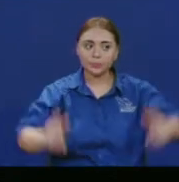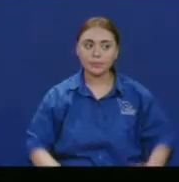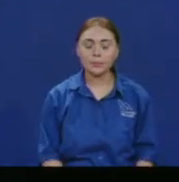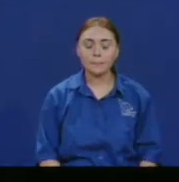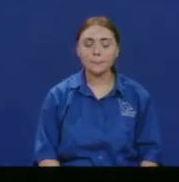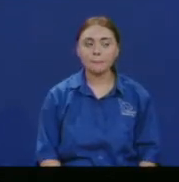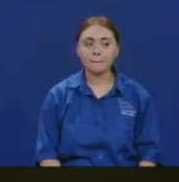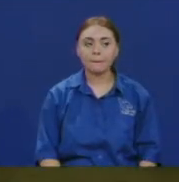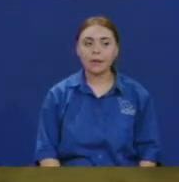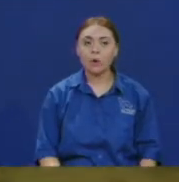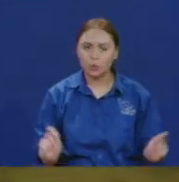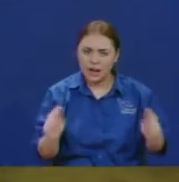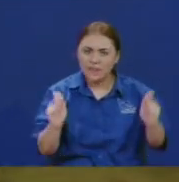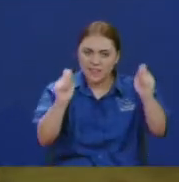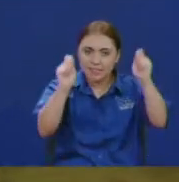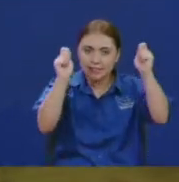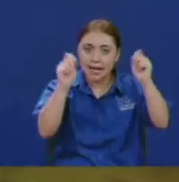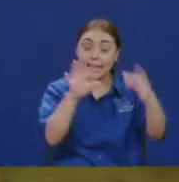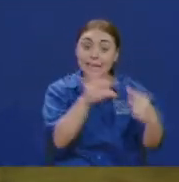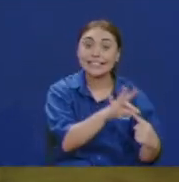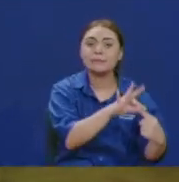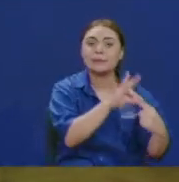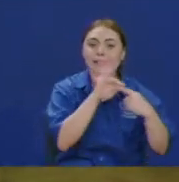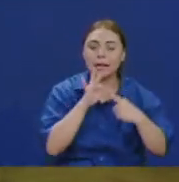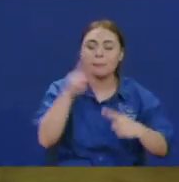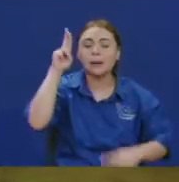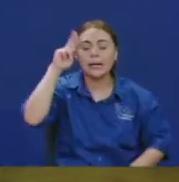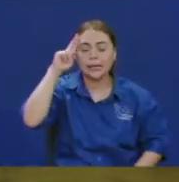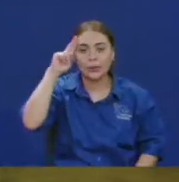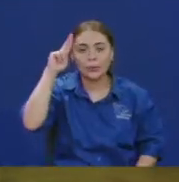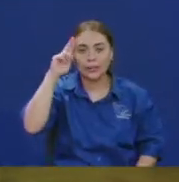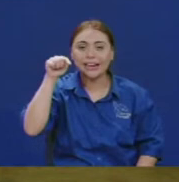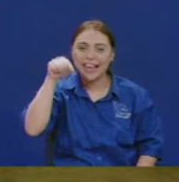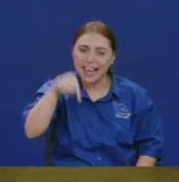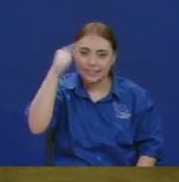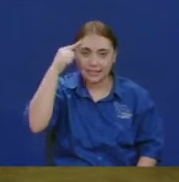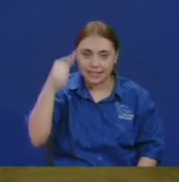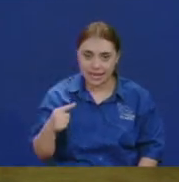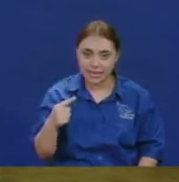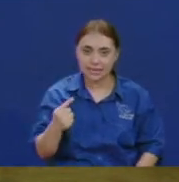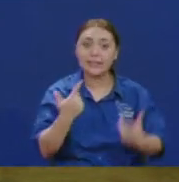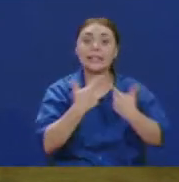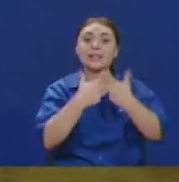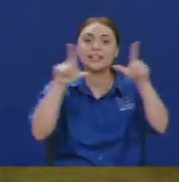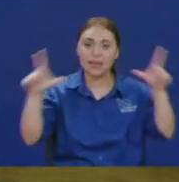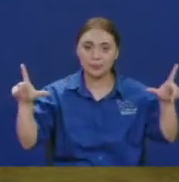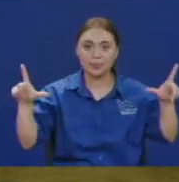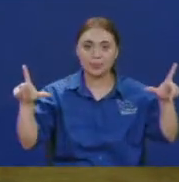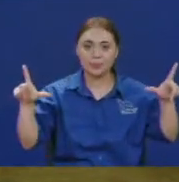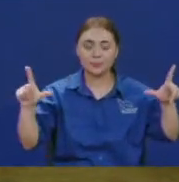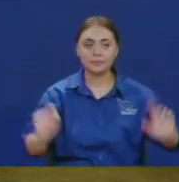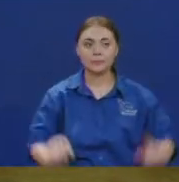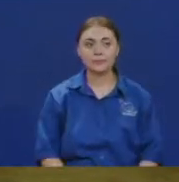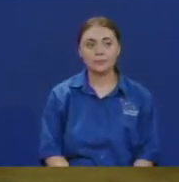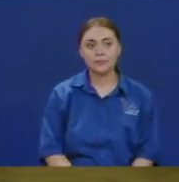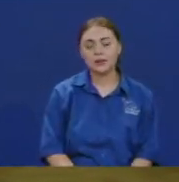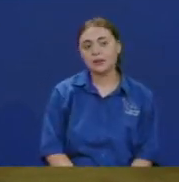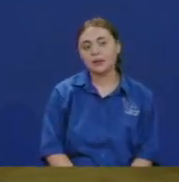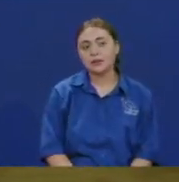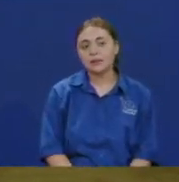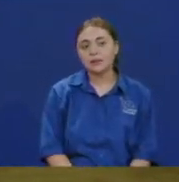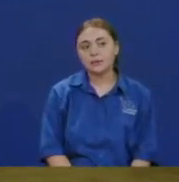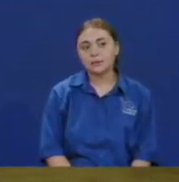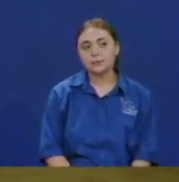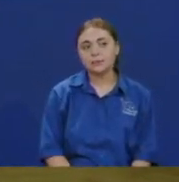23 aparecen las 7. Y luego les permitió otras 2 fiestas. Las fiestas pues las